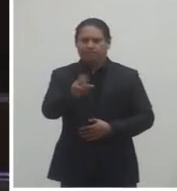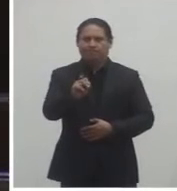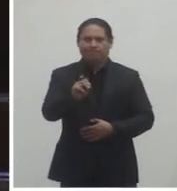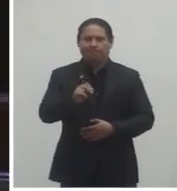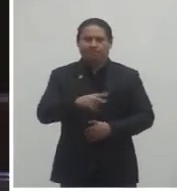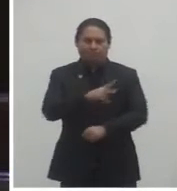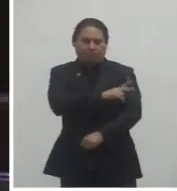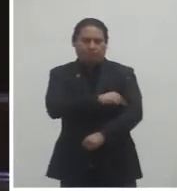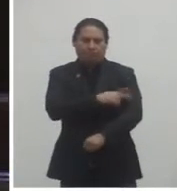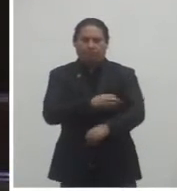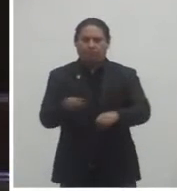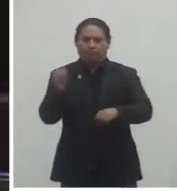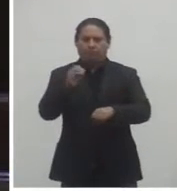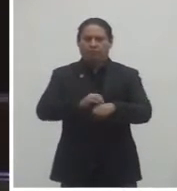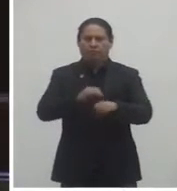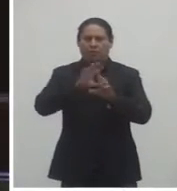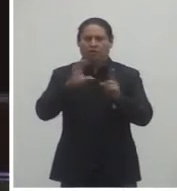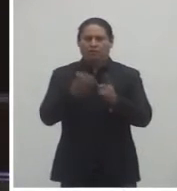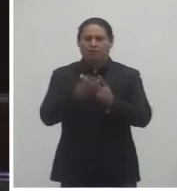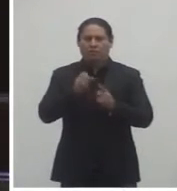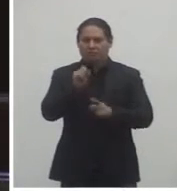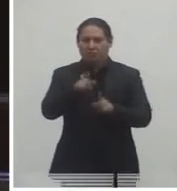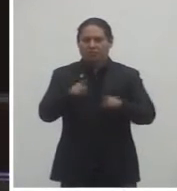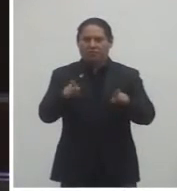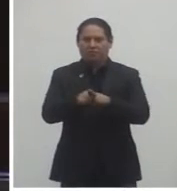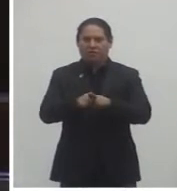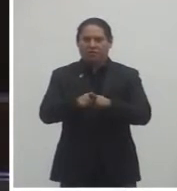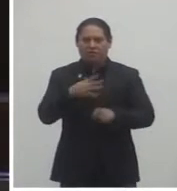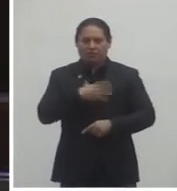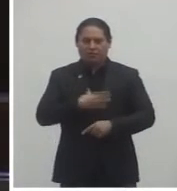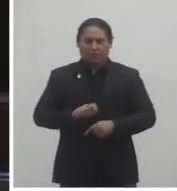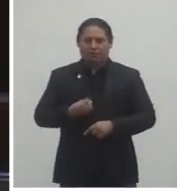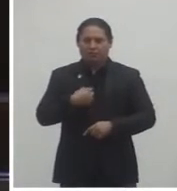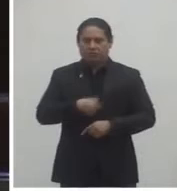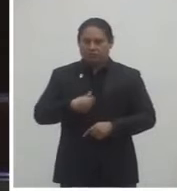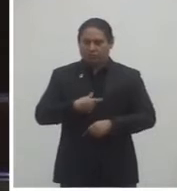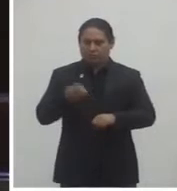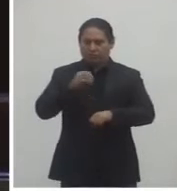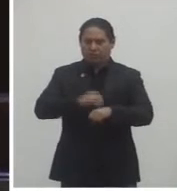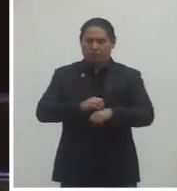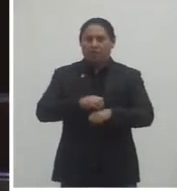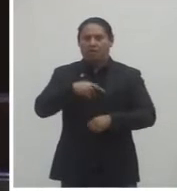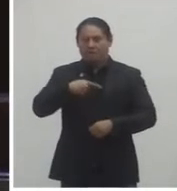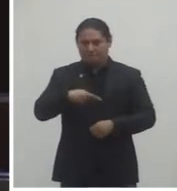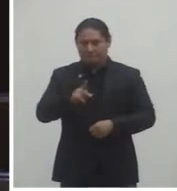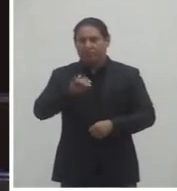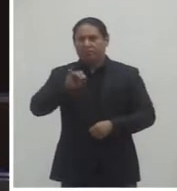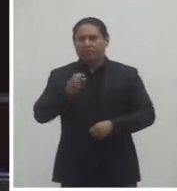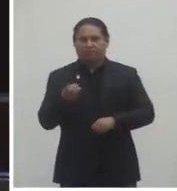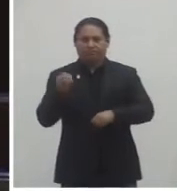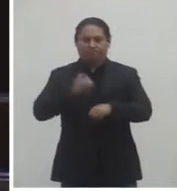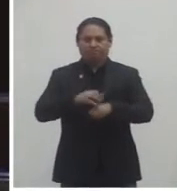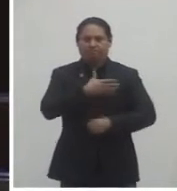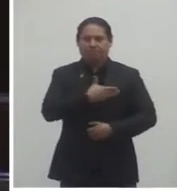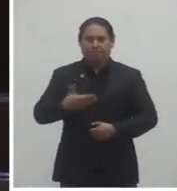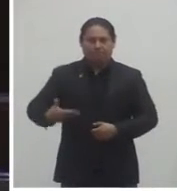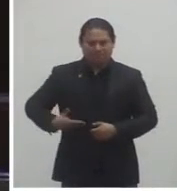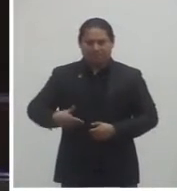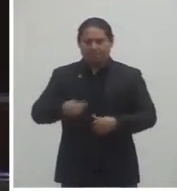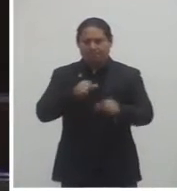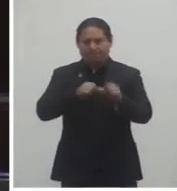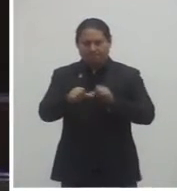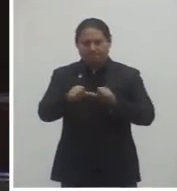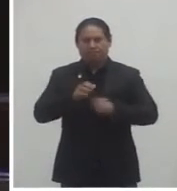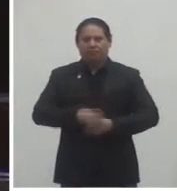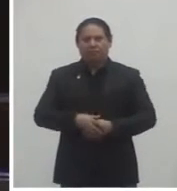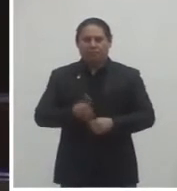como vocal de la Comisión de Postulación de la Medalla, pero sí como presidenta de la referida comisión. En